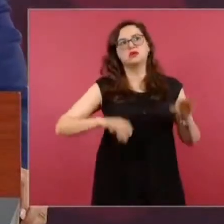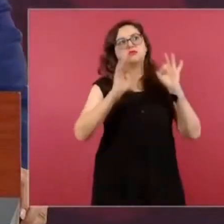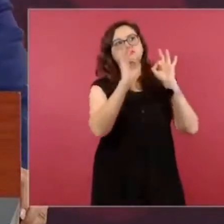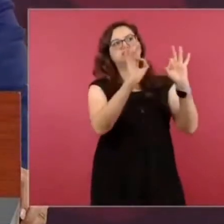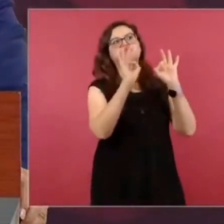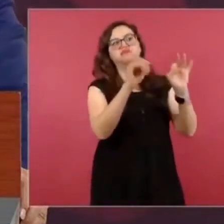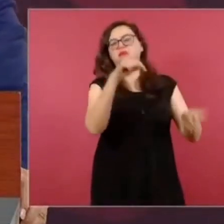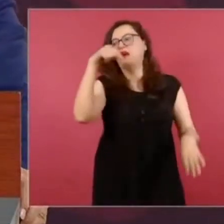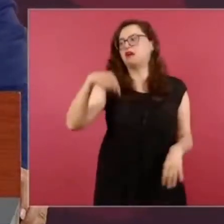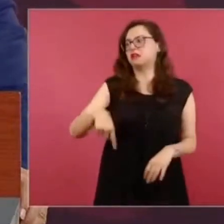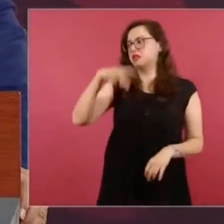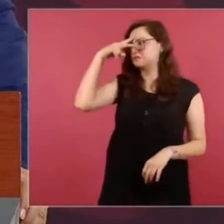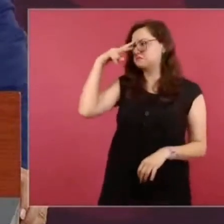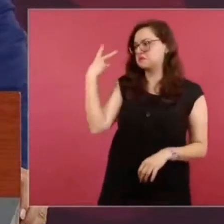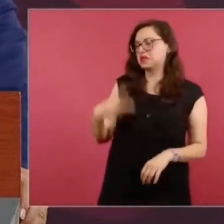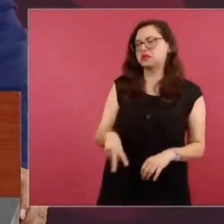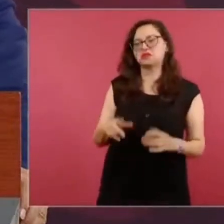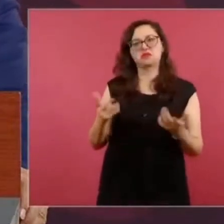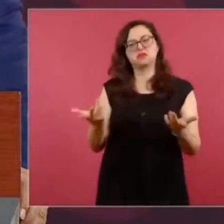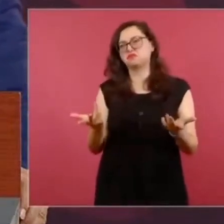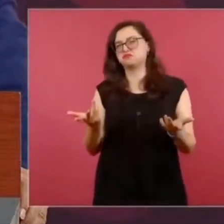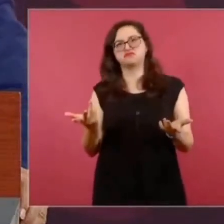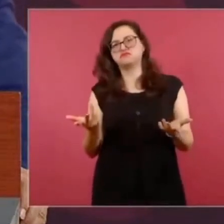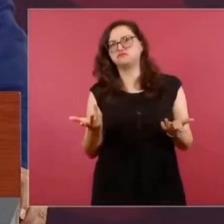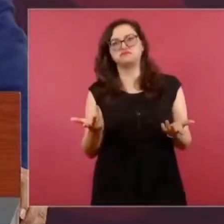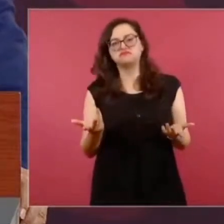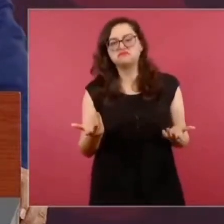Los técnicos son científicos,